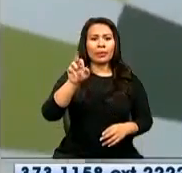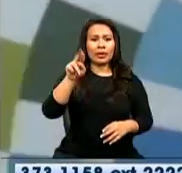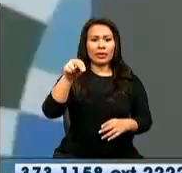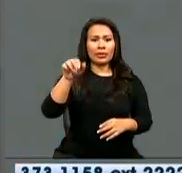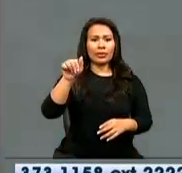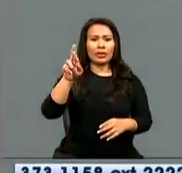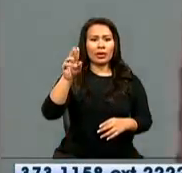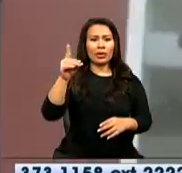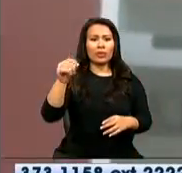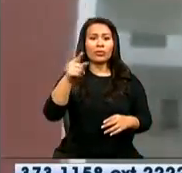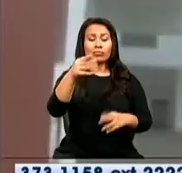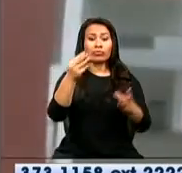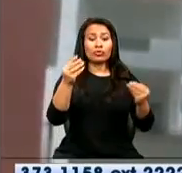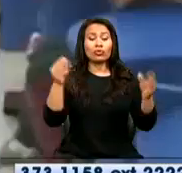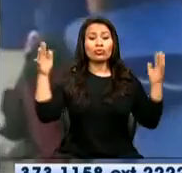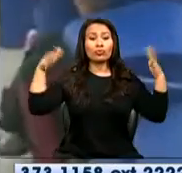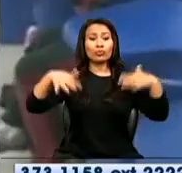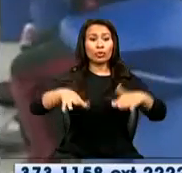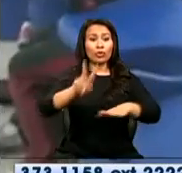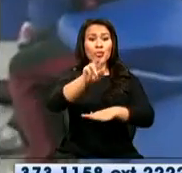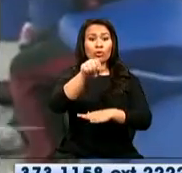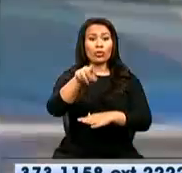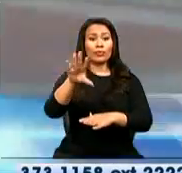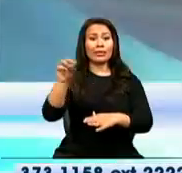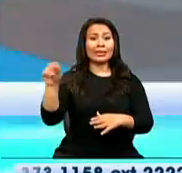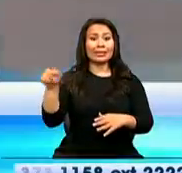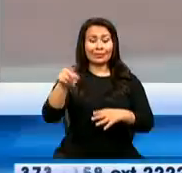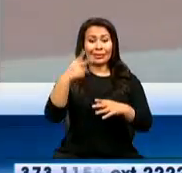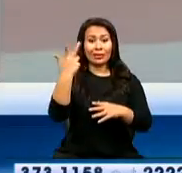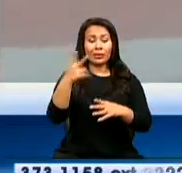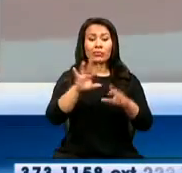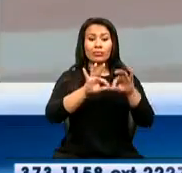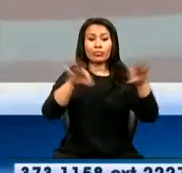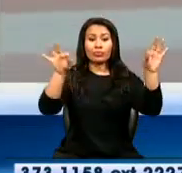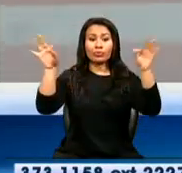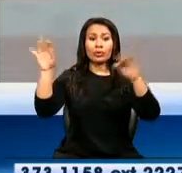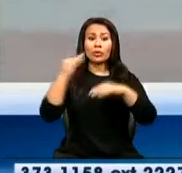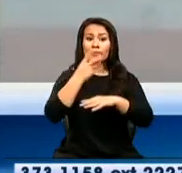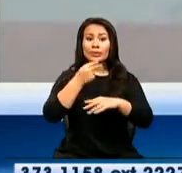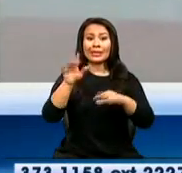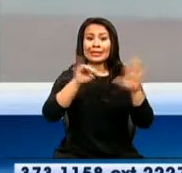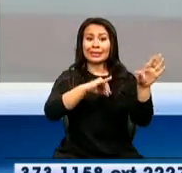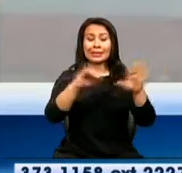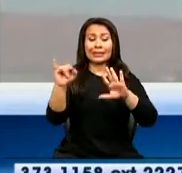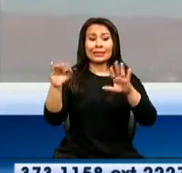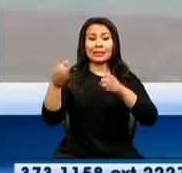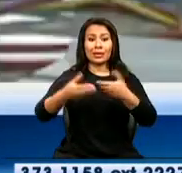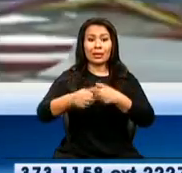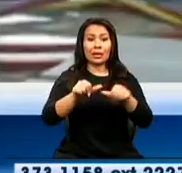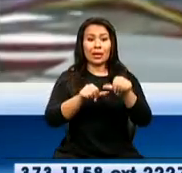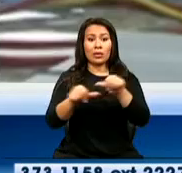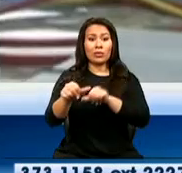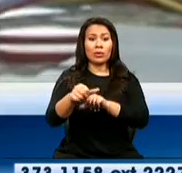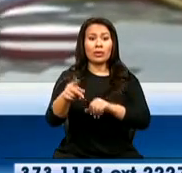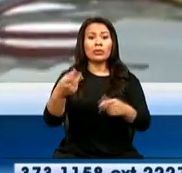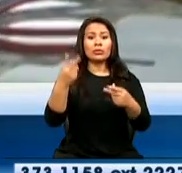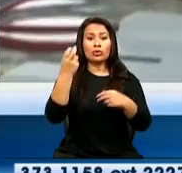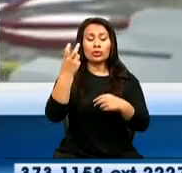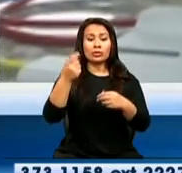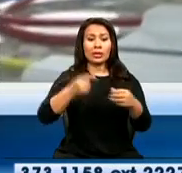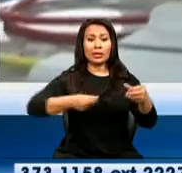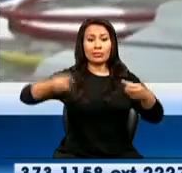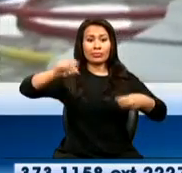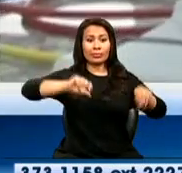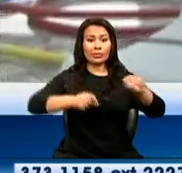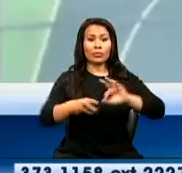2.500 estudiantes en 3 jornadas, con una infraestructura que se compone de 66 aulas y 12 laboratorios. Además,